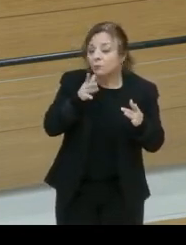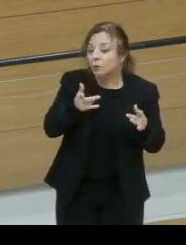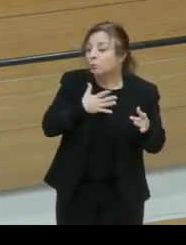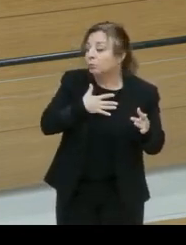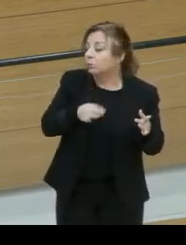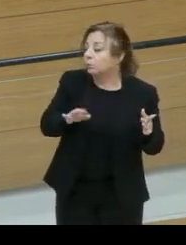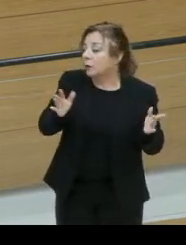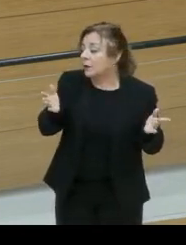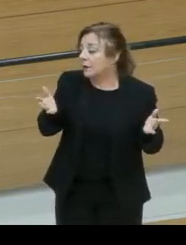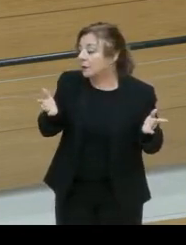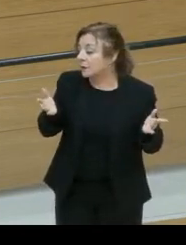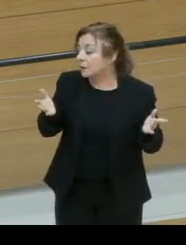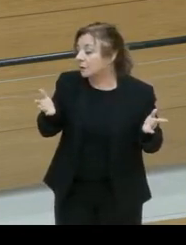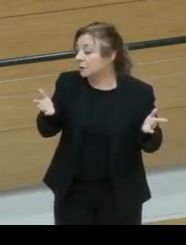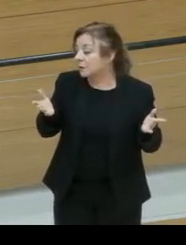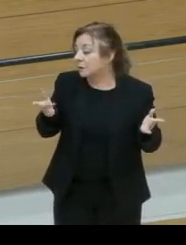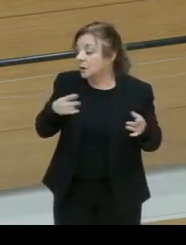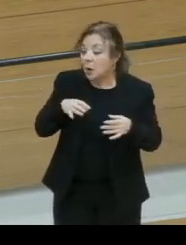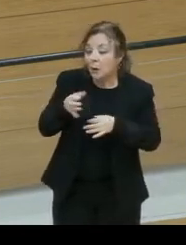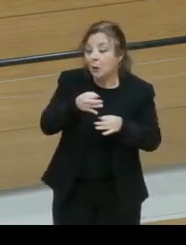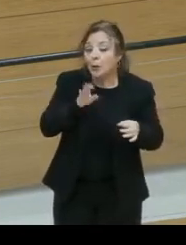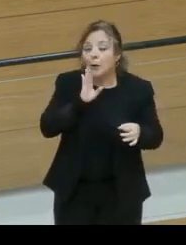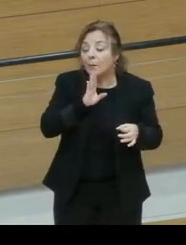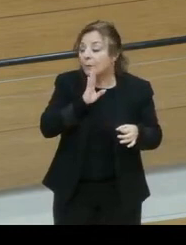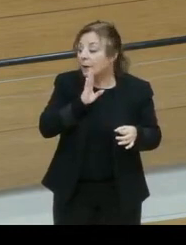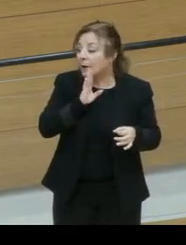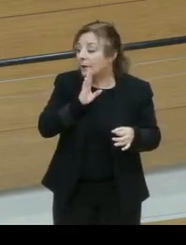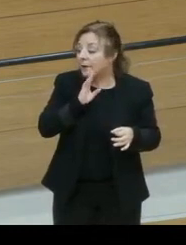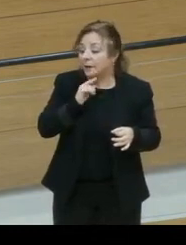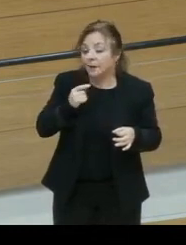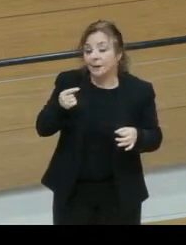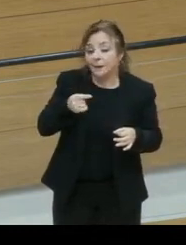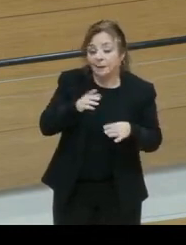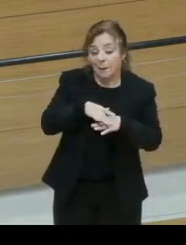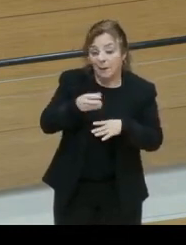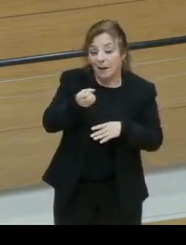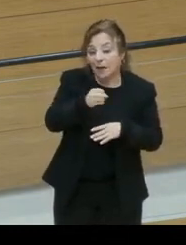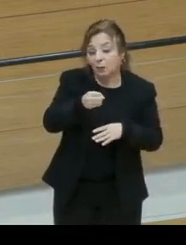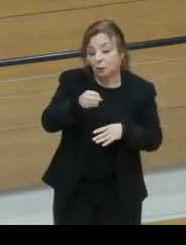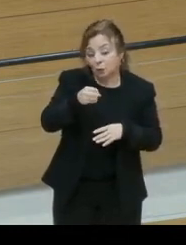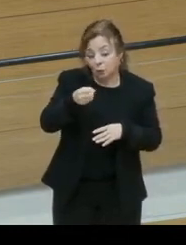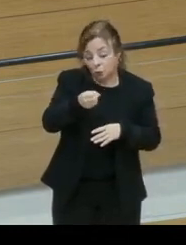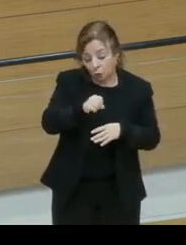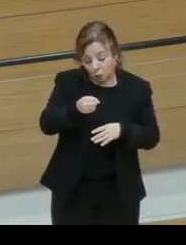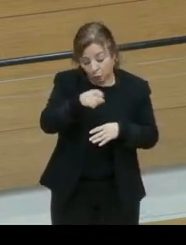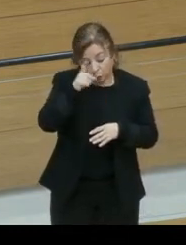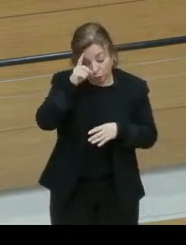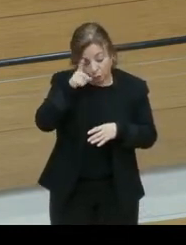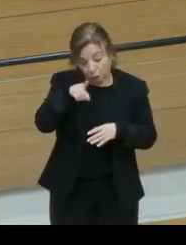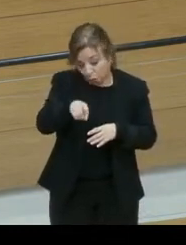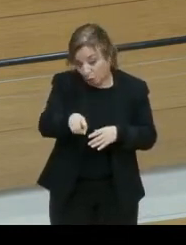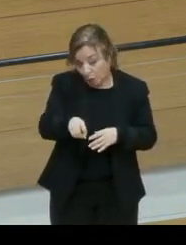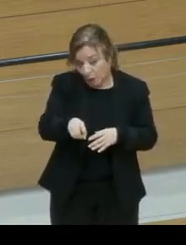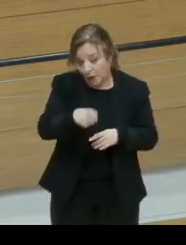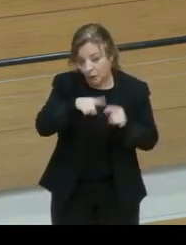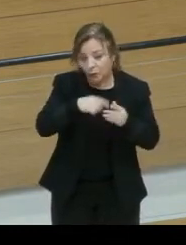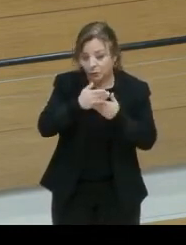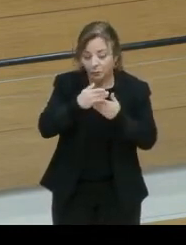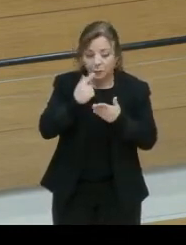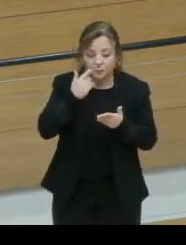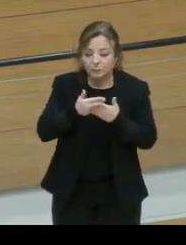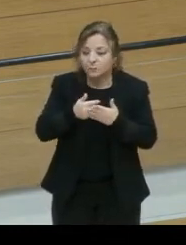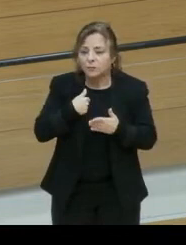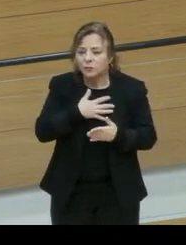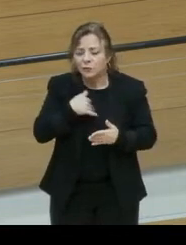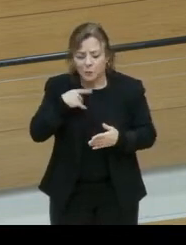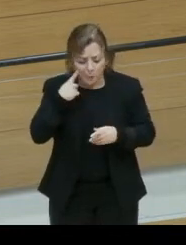ser que las células madre fuesen negativas para el tumor, que hay estudios que lo demuestran. Y entonces yo quiero ver